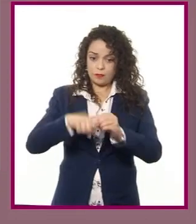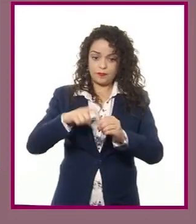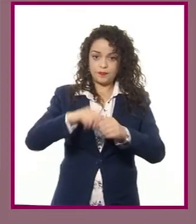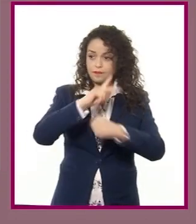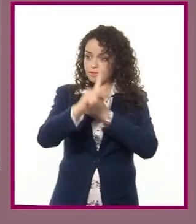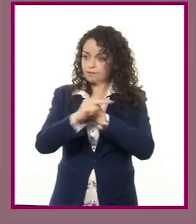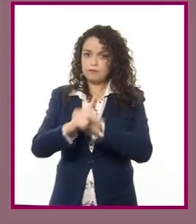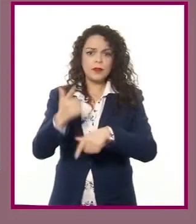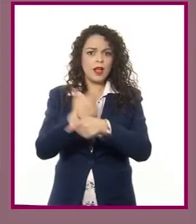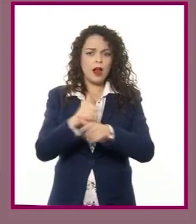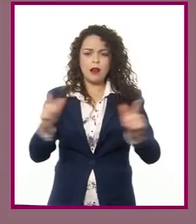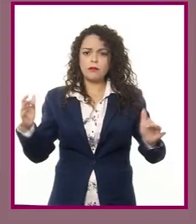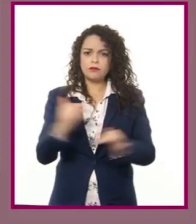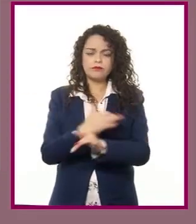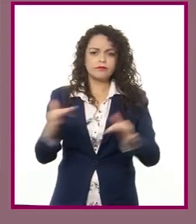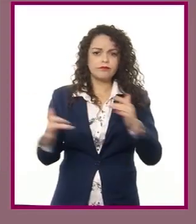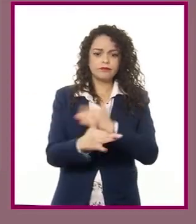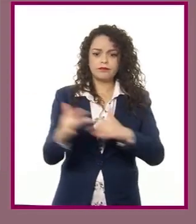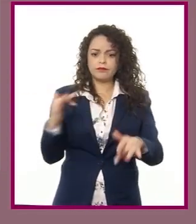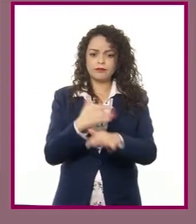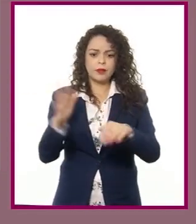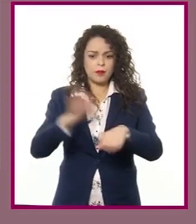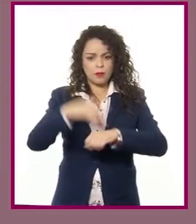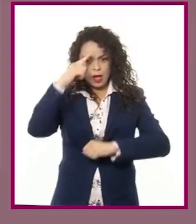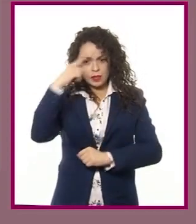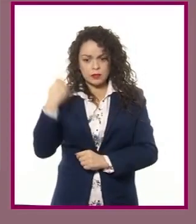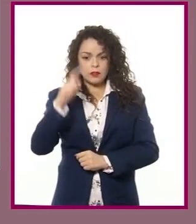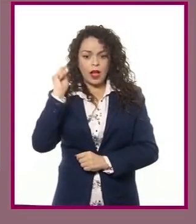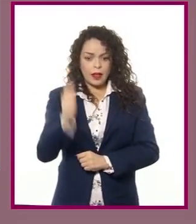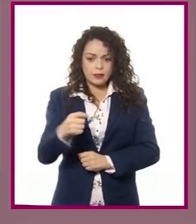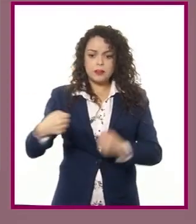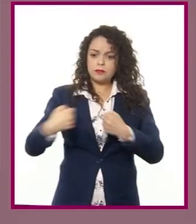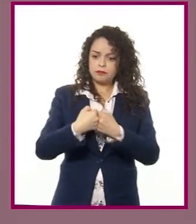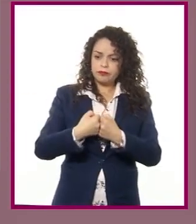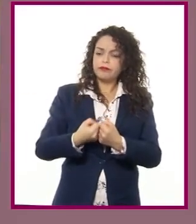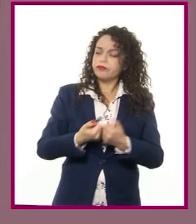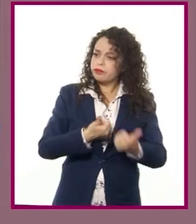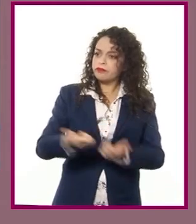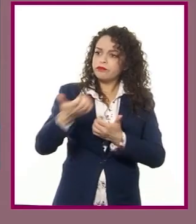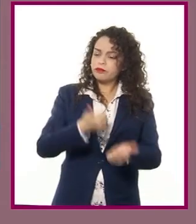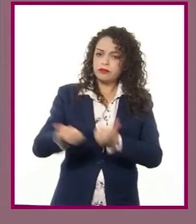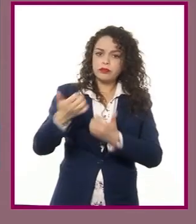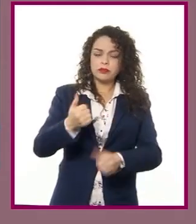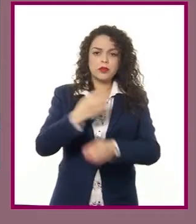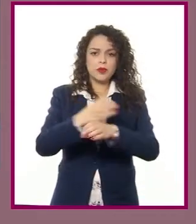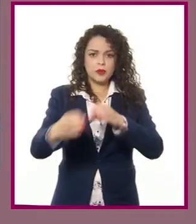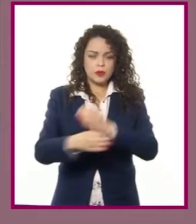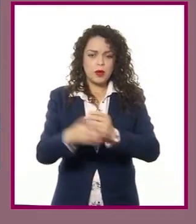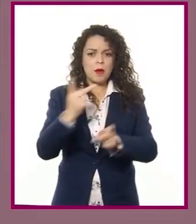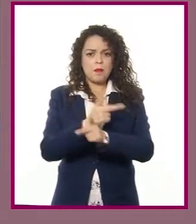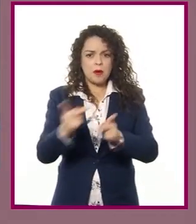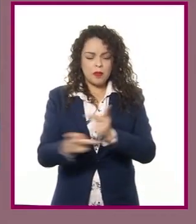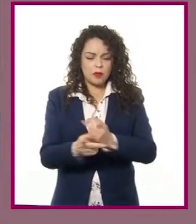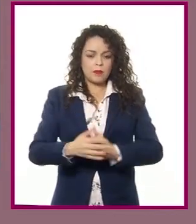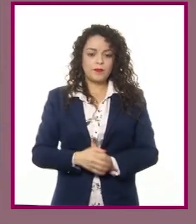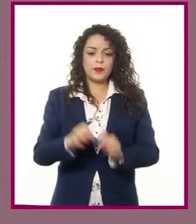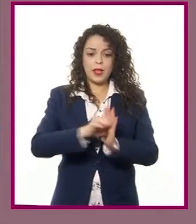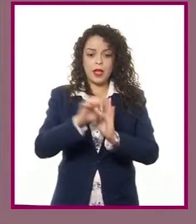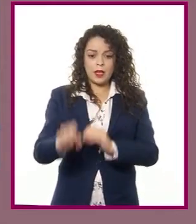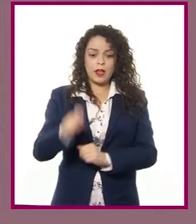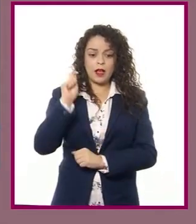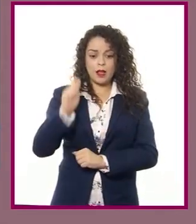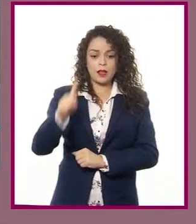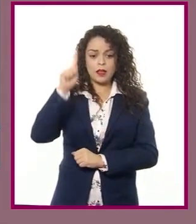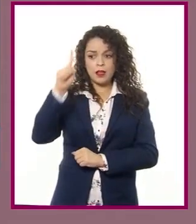libremente dentro de sus territorios. Facilitan el movimiento fronterizo de mercancías. Un ejemplo es la Unión Aduanera de